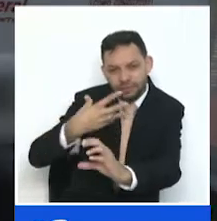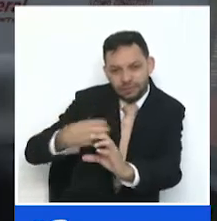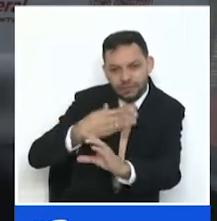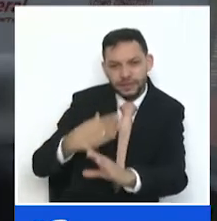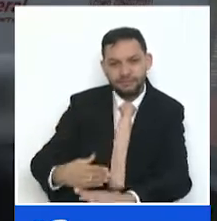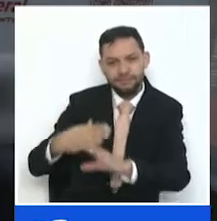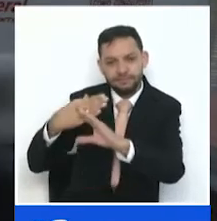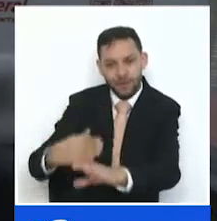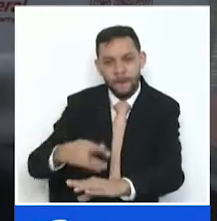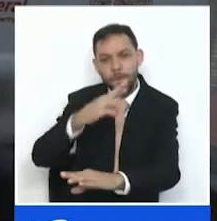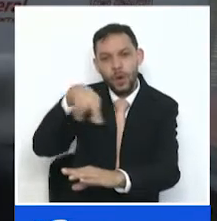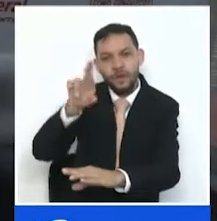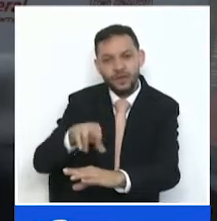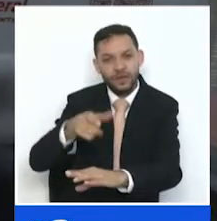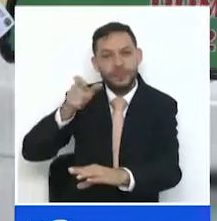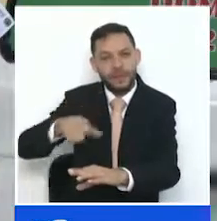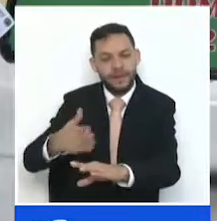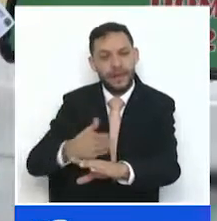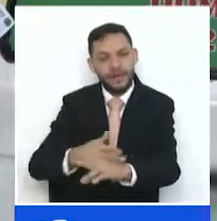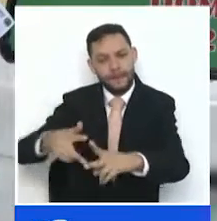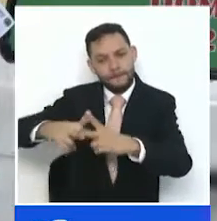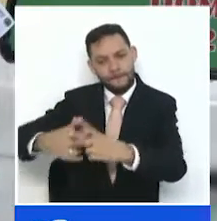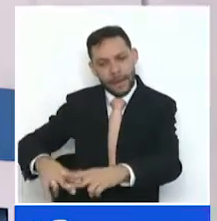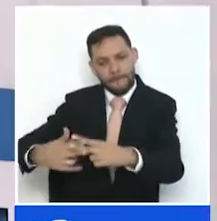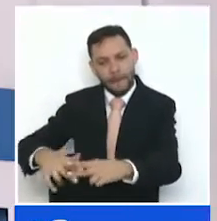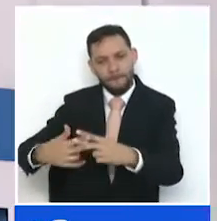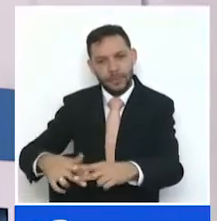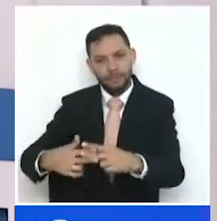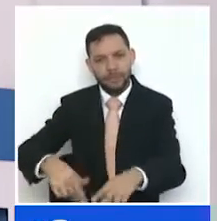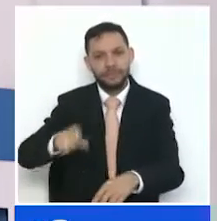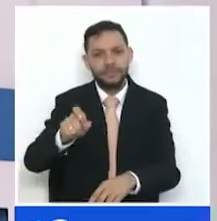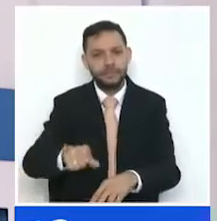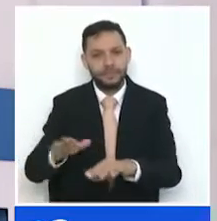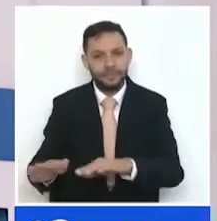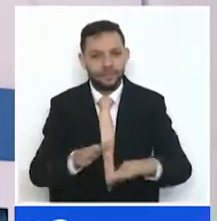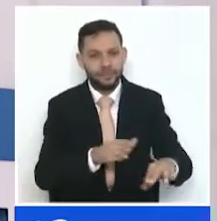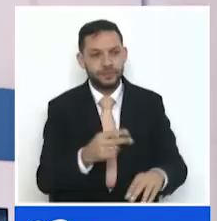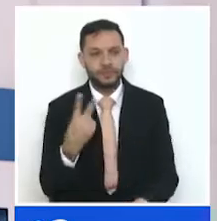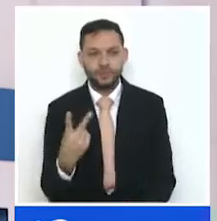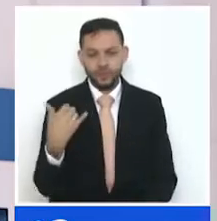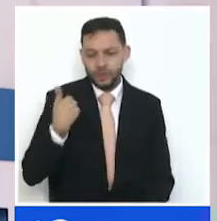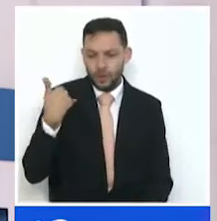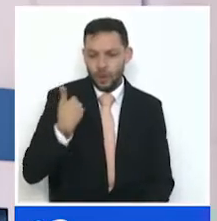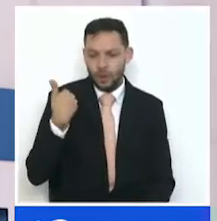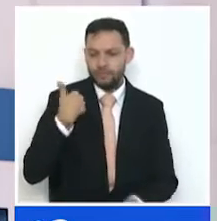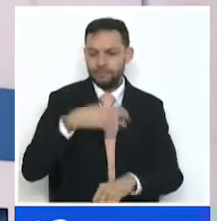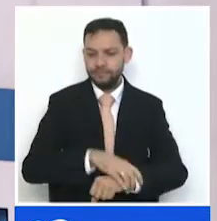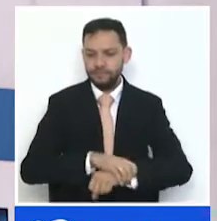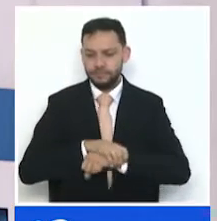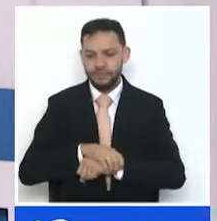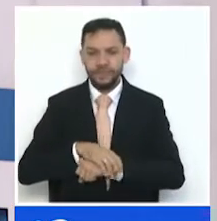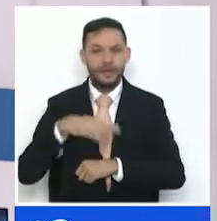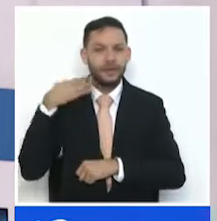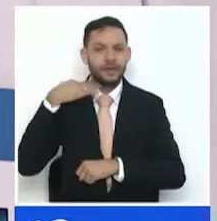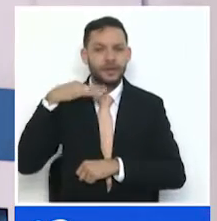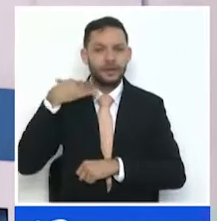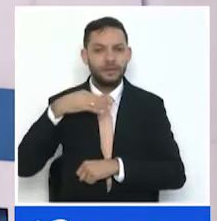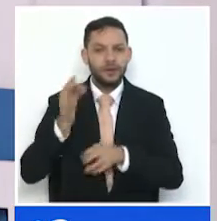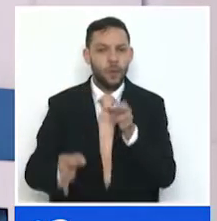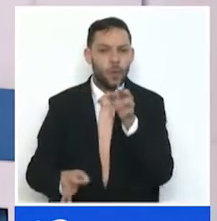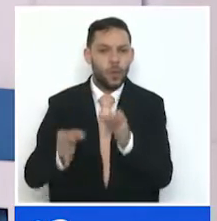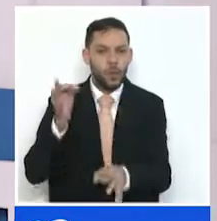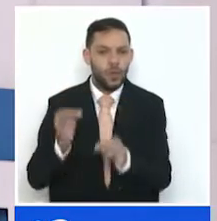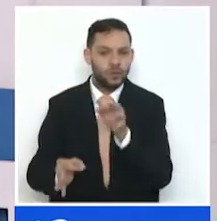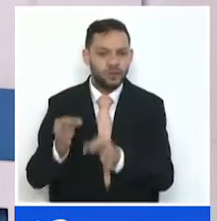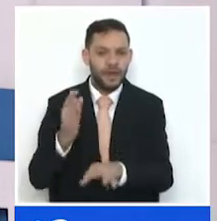un comparendo ambiental y la inmovilización del vehículo. Dos jóvenes fueron capturados en Armenia mediante orden judicial por tentativa